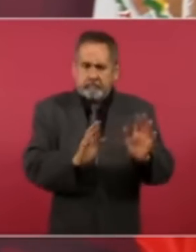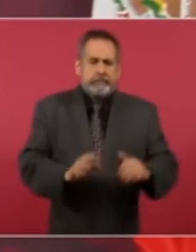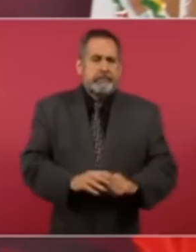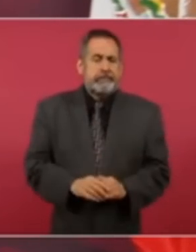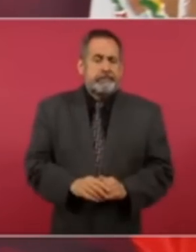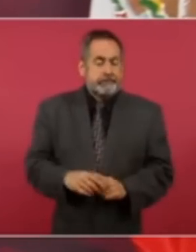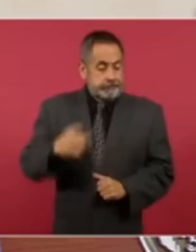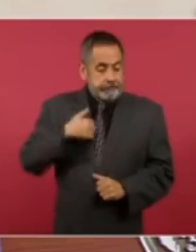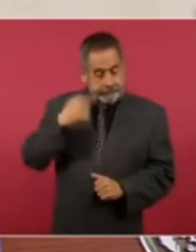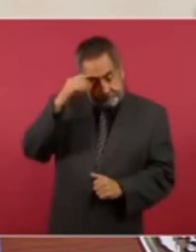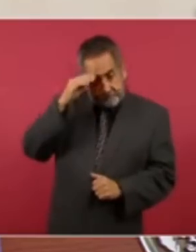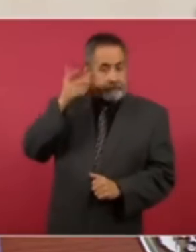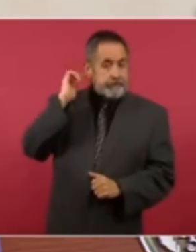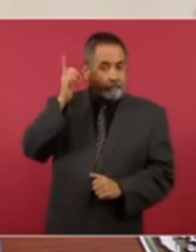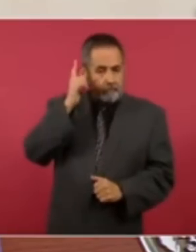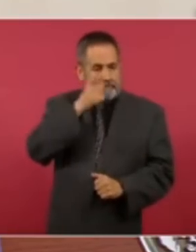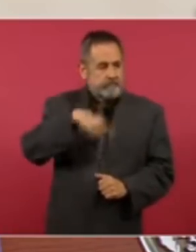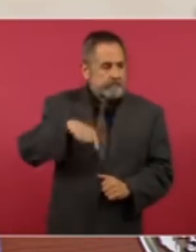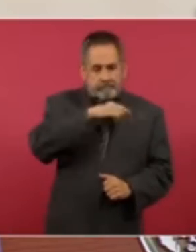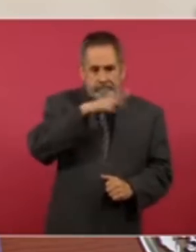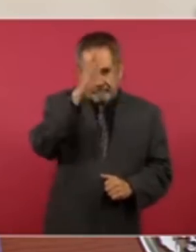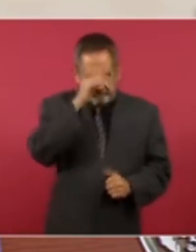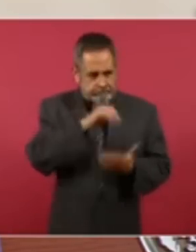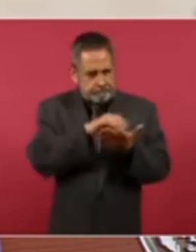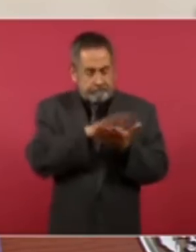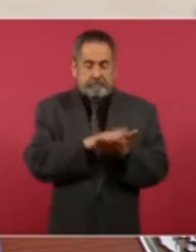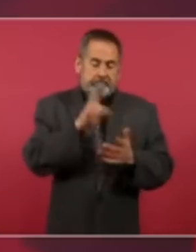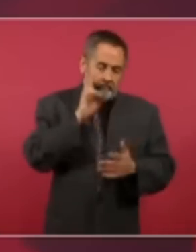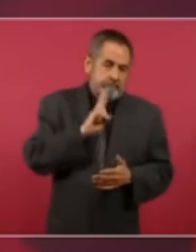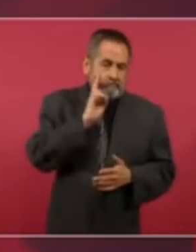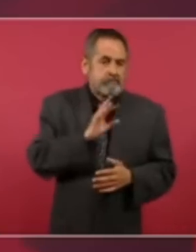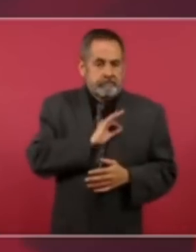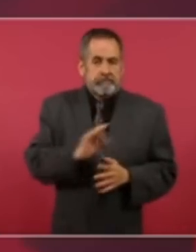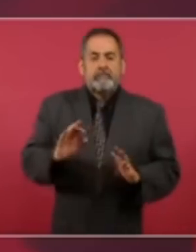y yo espero que se llegue a un acuerdo lo más pronto posible.